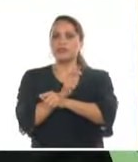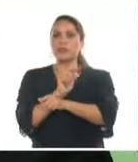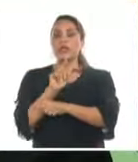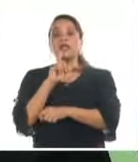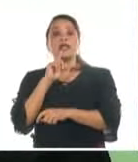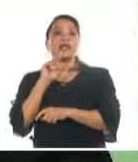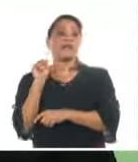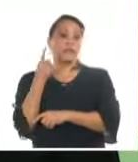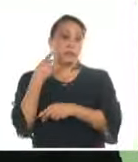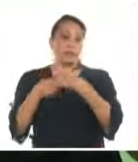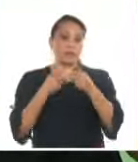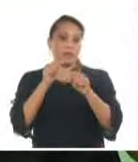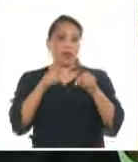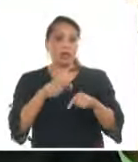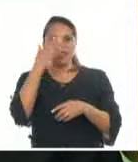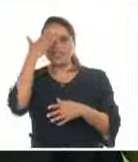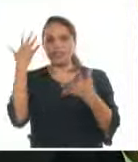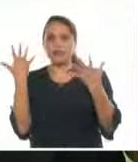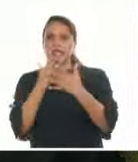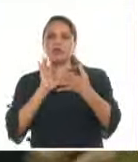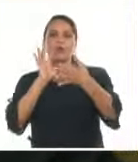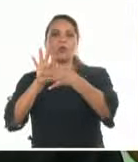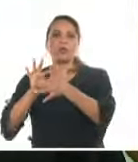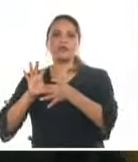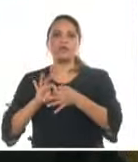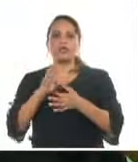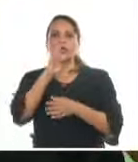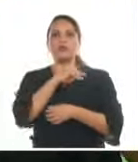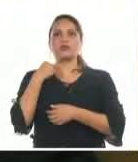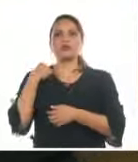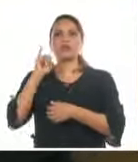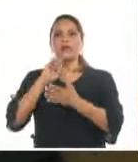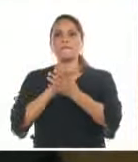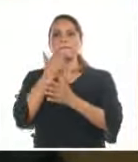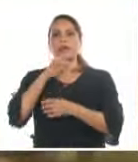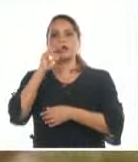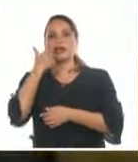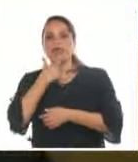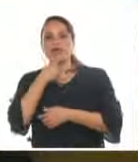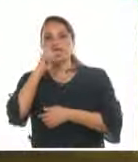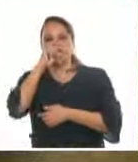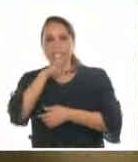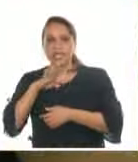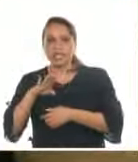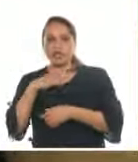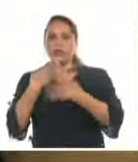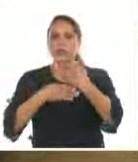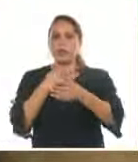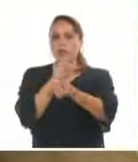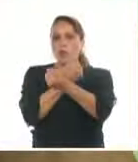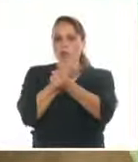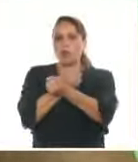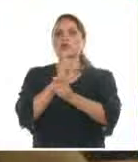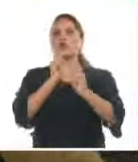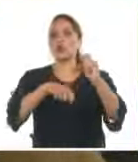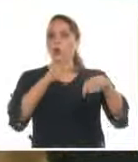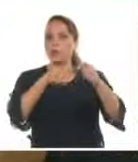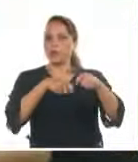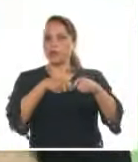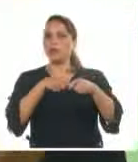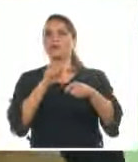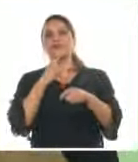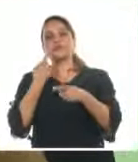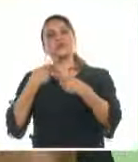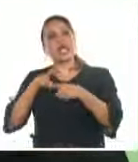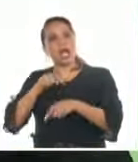hicimos esto aquí fue gracias al contacto con de la doctora Ismaray, fuimos a operar niños con parálisis baclostétrica a su centro, y